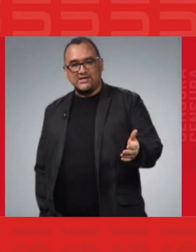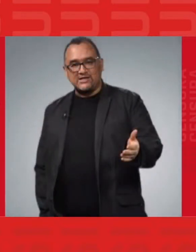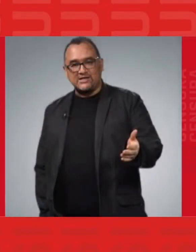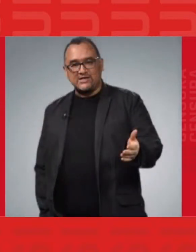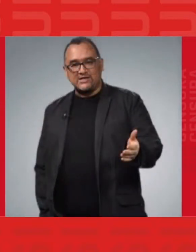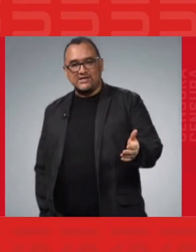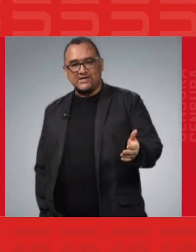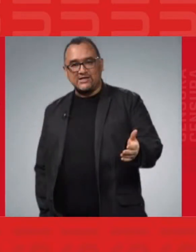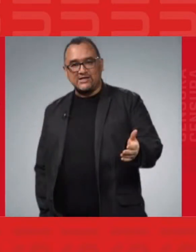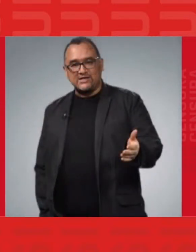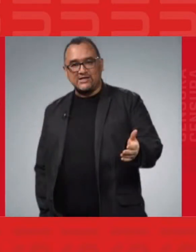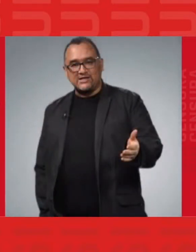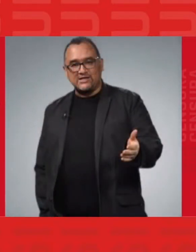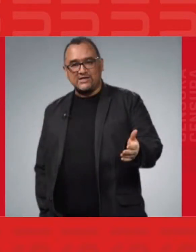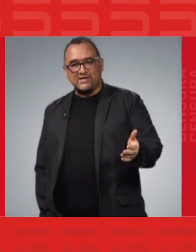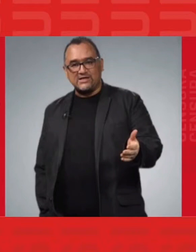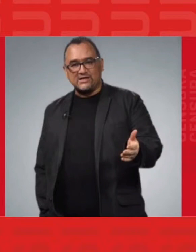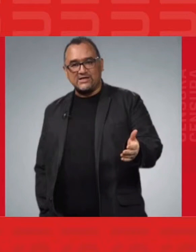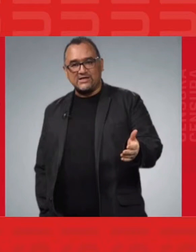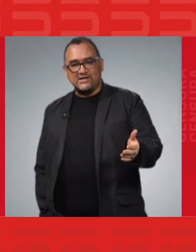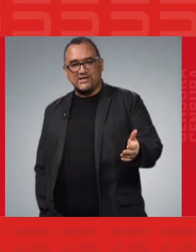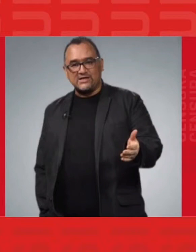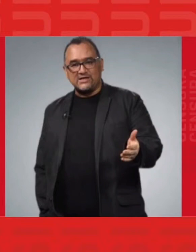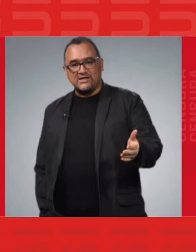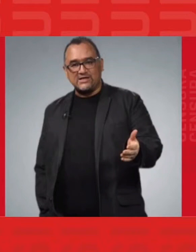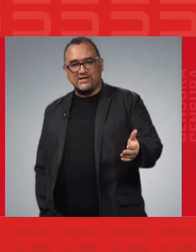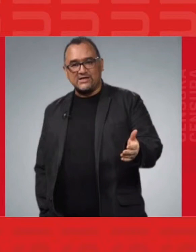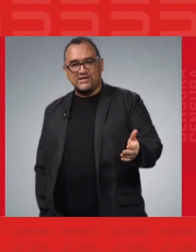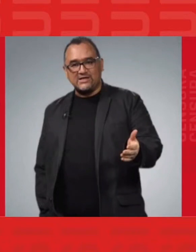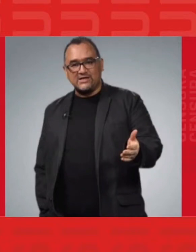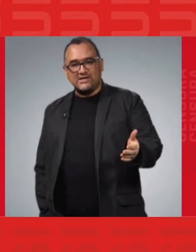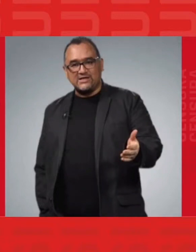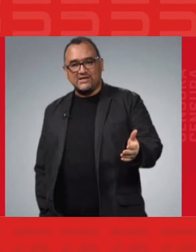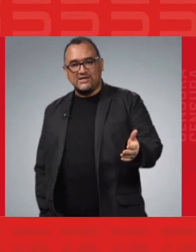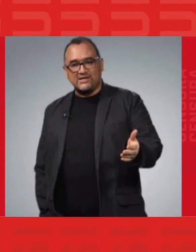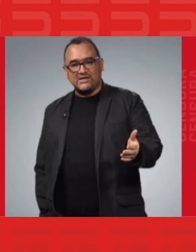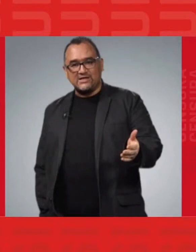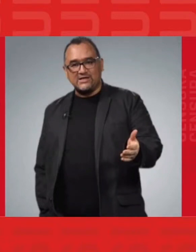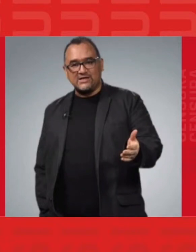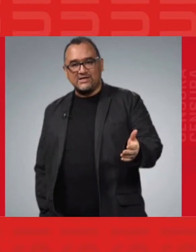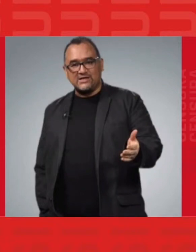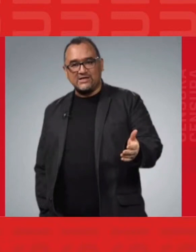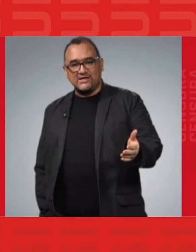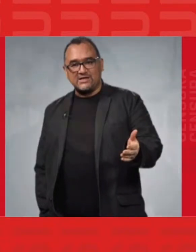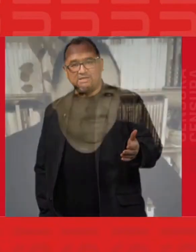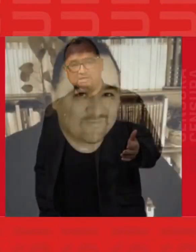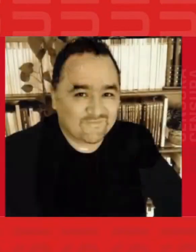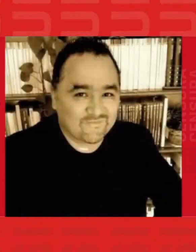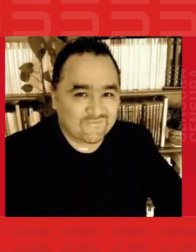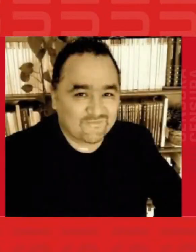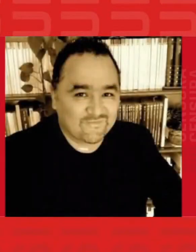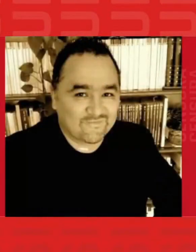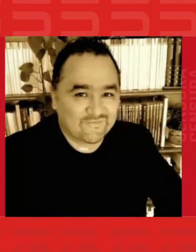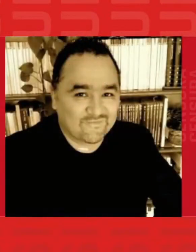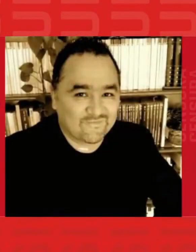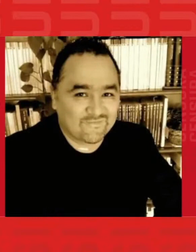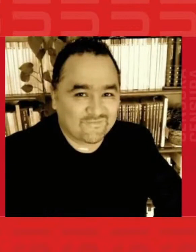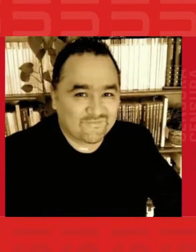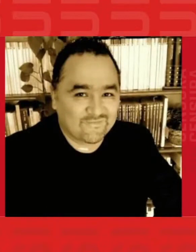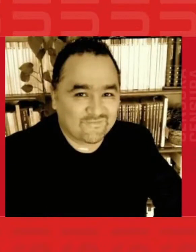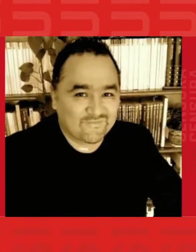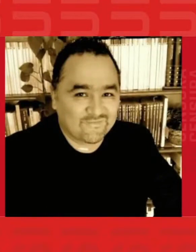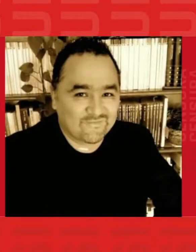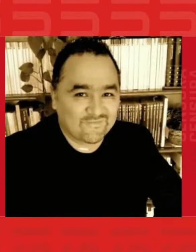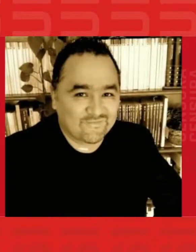muy activo en redes sociales hoy. Hay varios temas de los que me gustaría escuchar su opinión. Primero te saludo con mucho gusto. Buenas tardes ya,